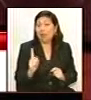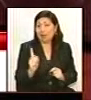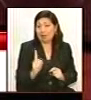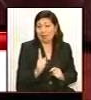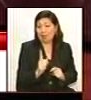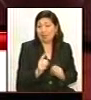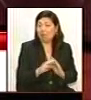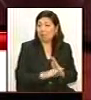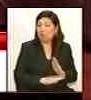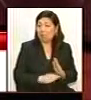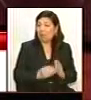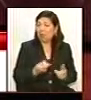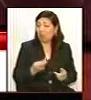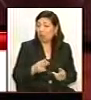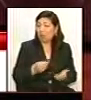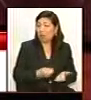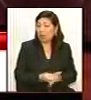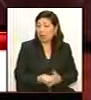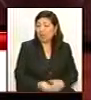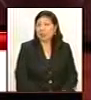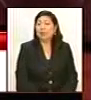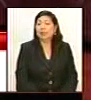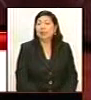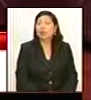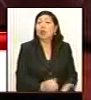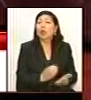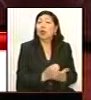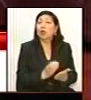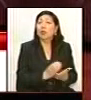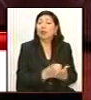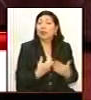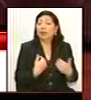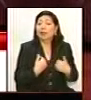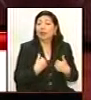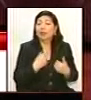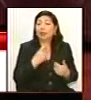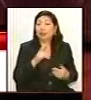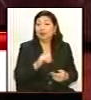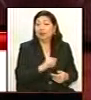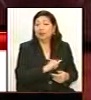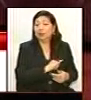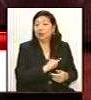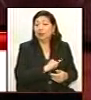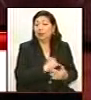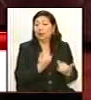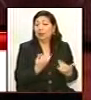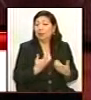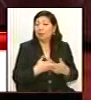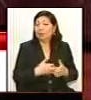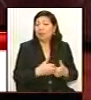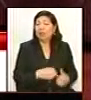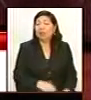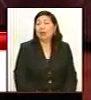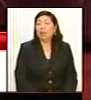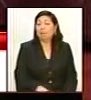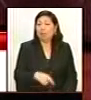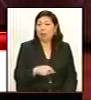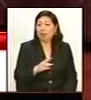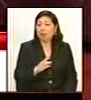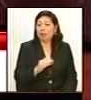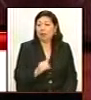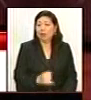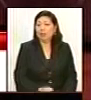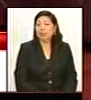para abajo, hay una duplicidad de costo de la contratación que ha tenido la institución con esta empresa que se llama PDI, creo, si no recuerdo